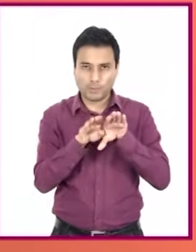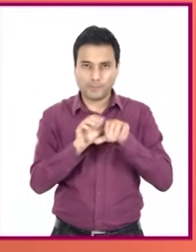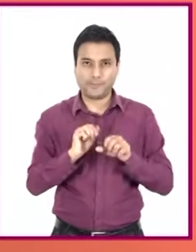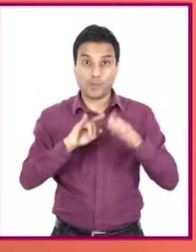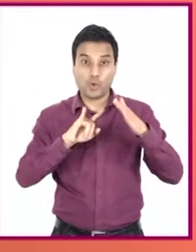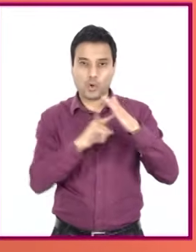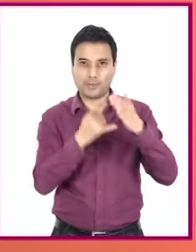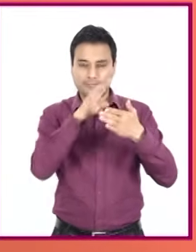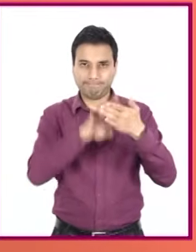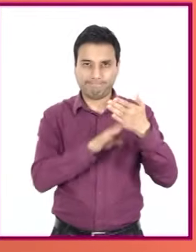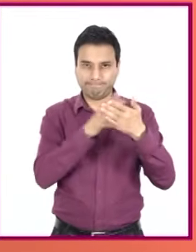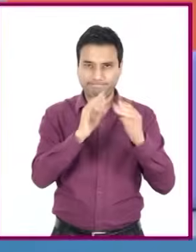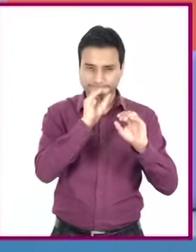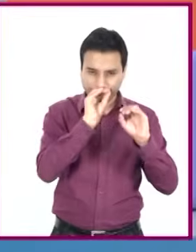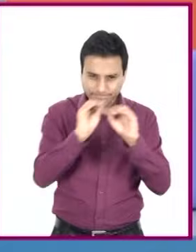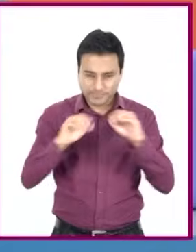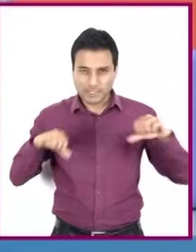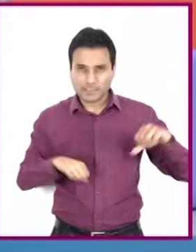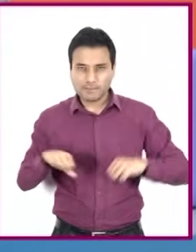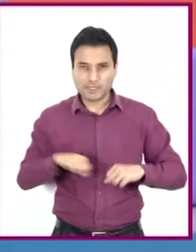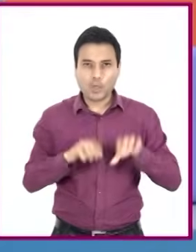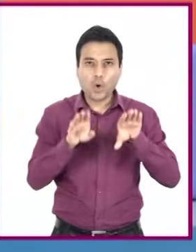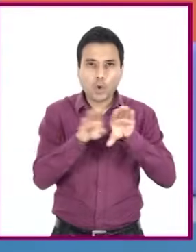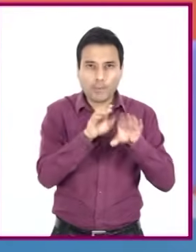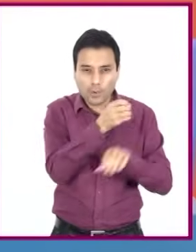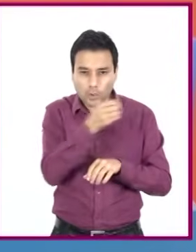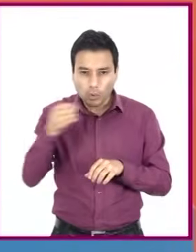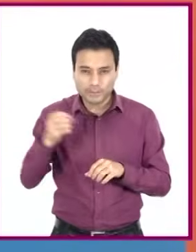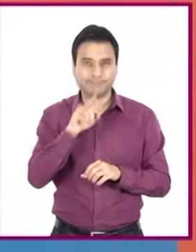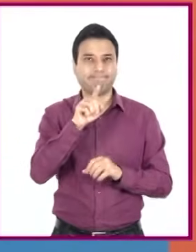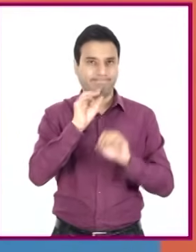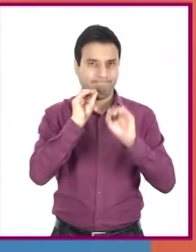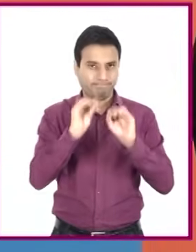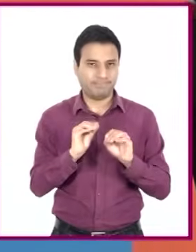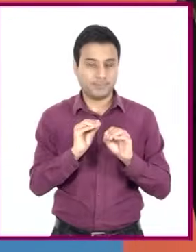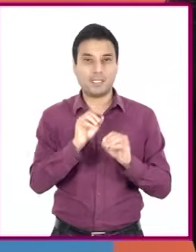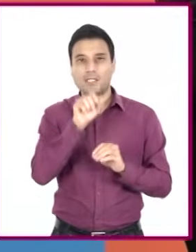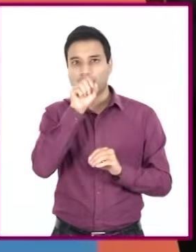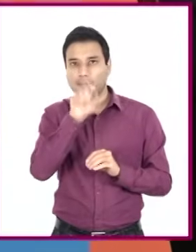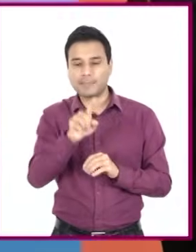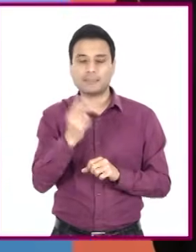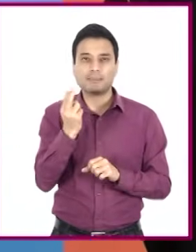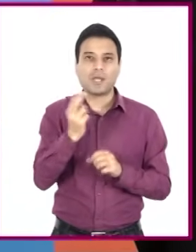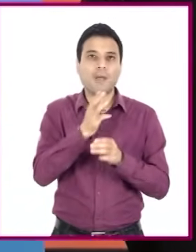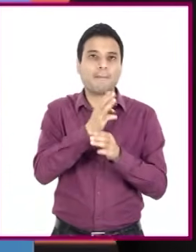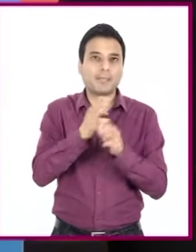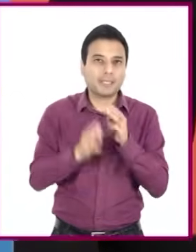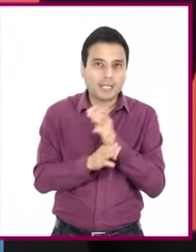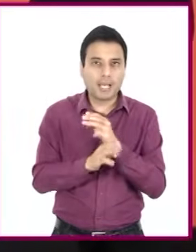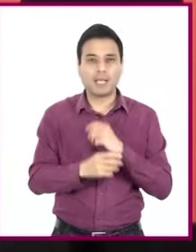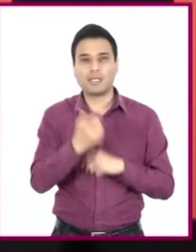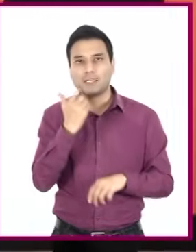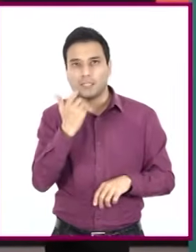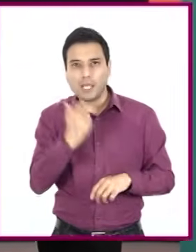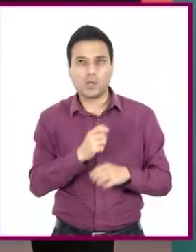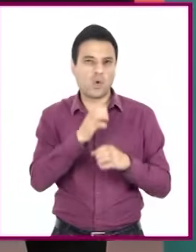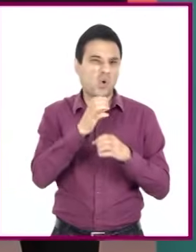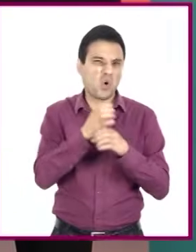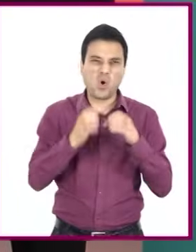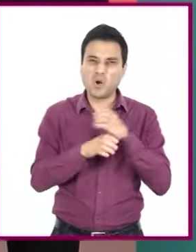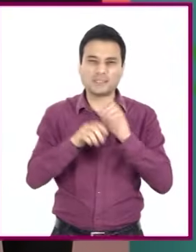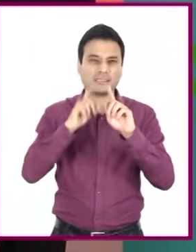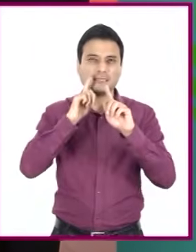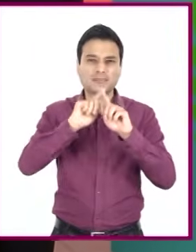tiempos y acciones a realizar. Además de prevenir los recursos, materiales y el apoyo que necesitarán